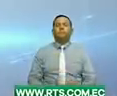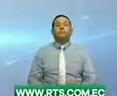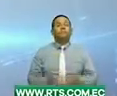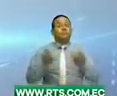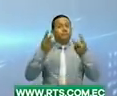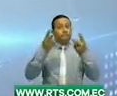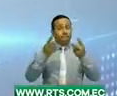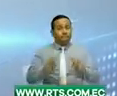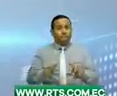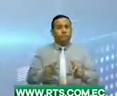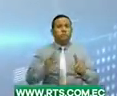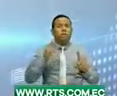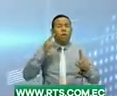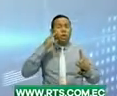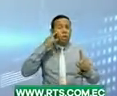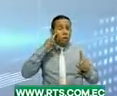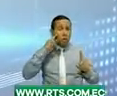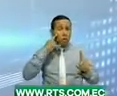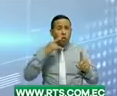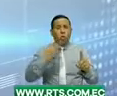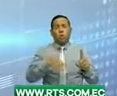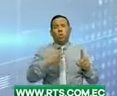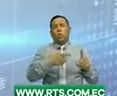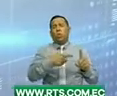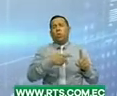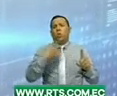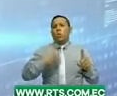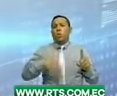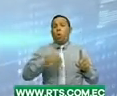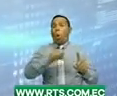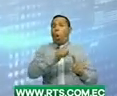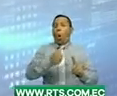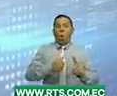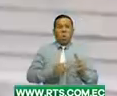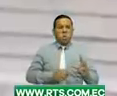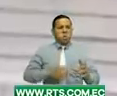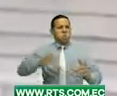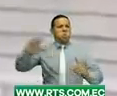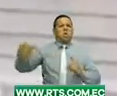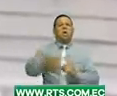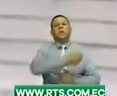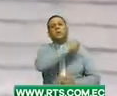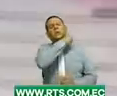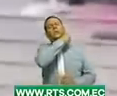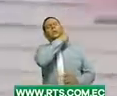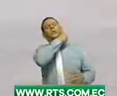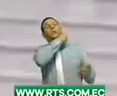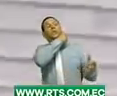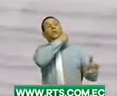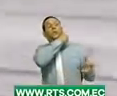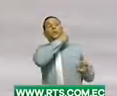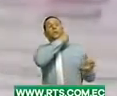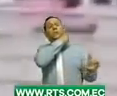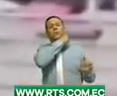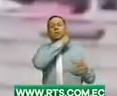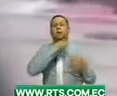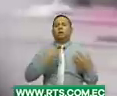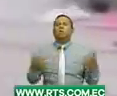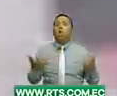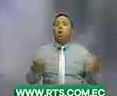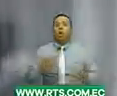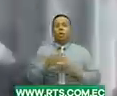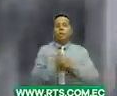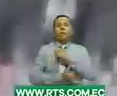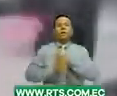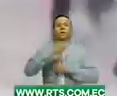Además, menor vivió momentos de terror tras ser tomado como rehén por un hombre armado con un cuchillo en China.